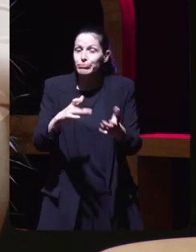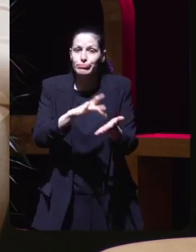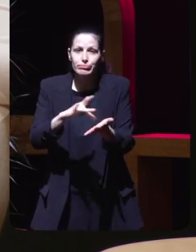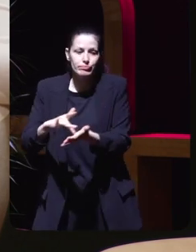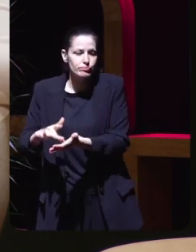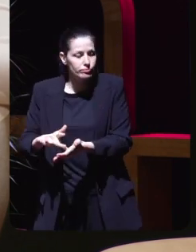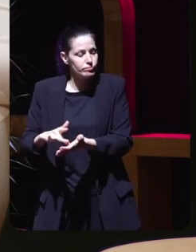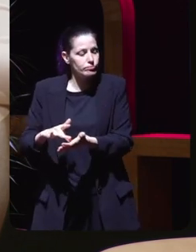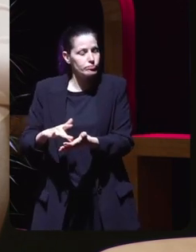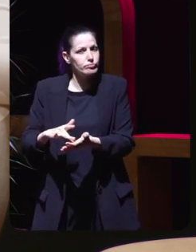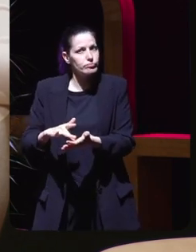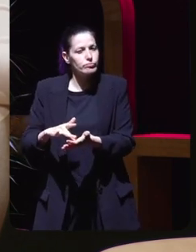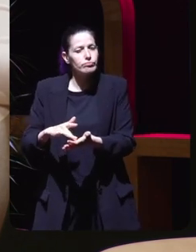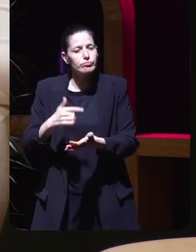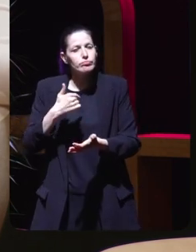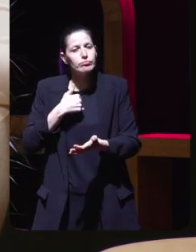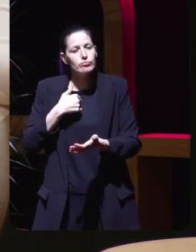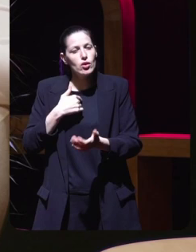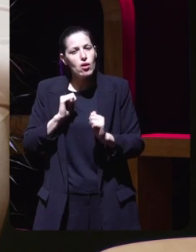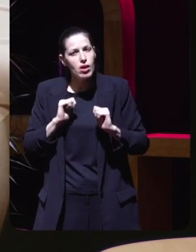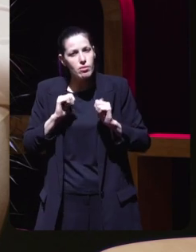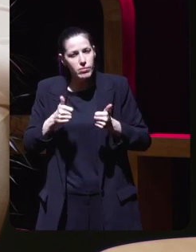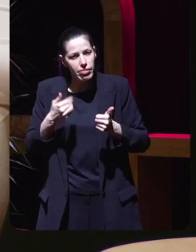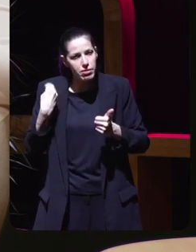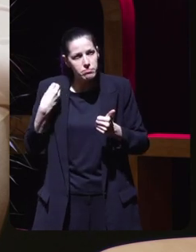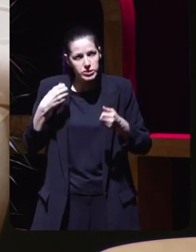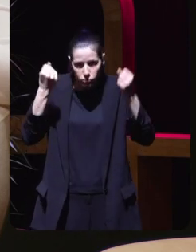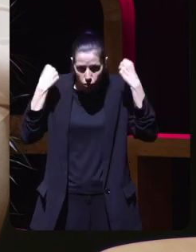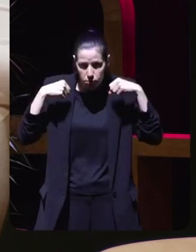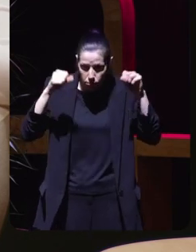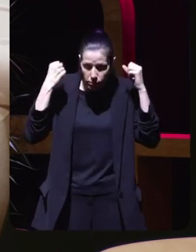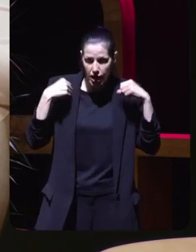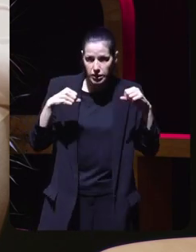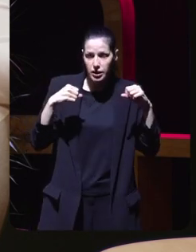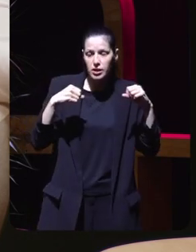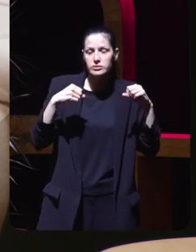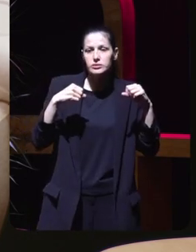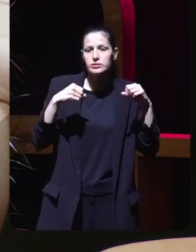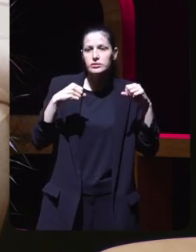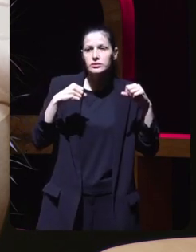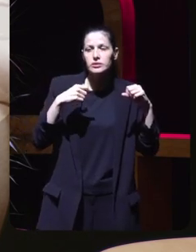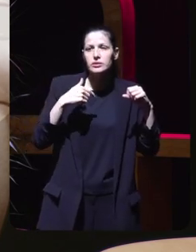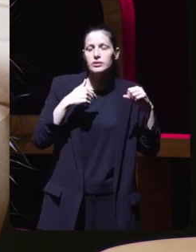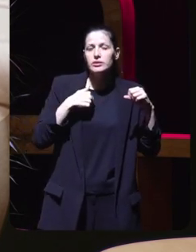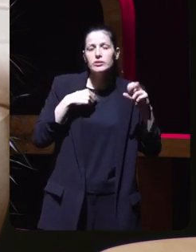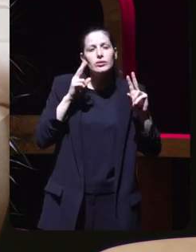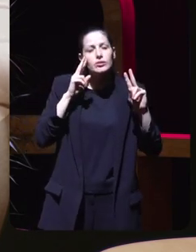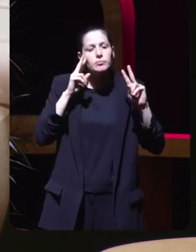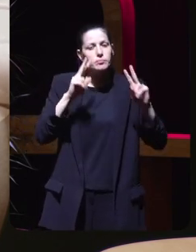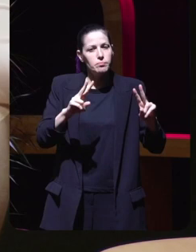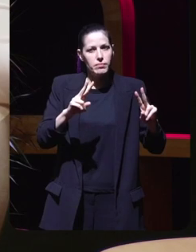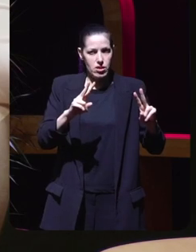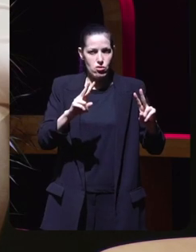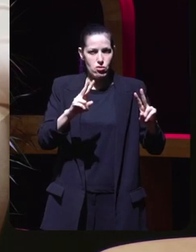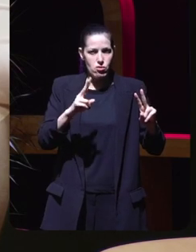que ver desde que comencé y pues mis primeras prácticas se tienen que ver cómo pasaba por día antes de mí este puramente